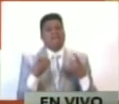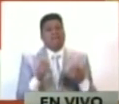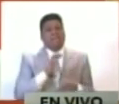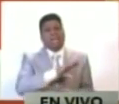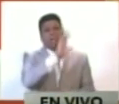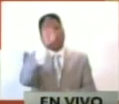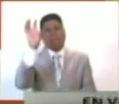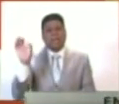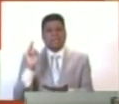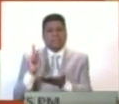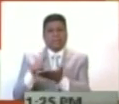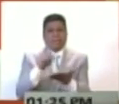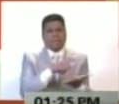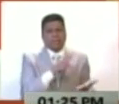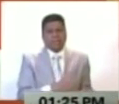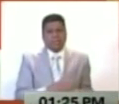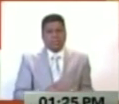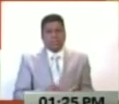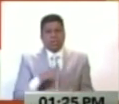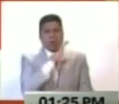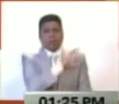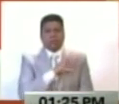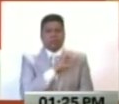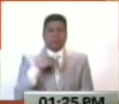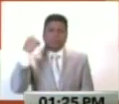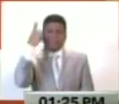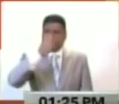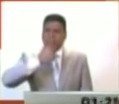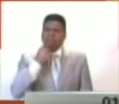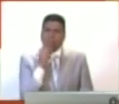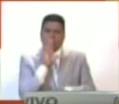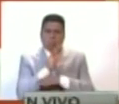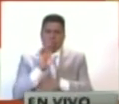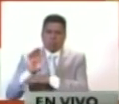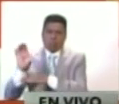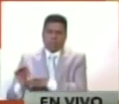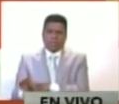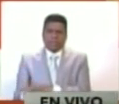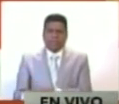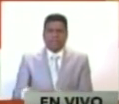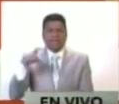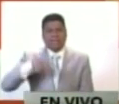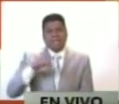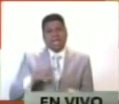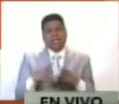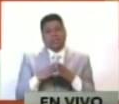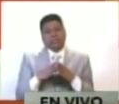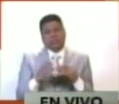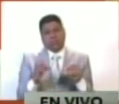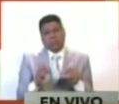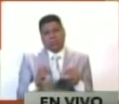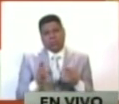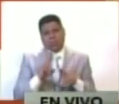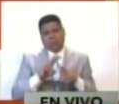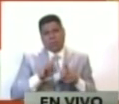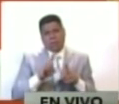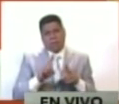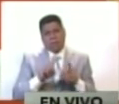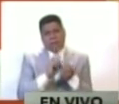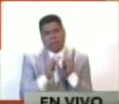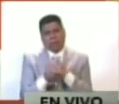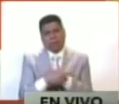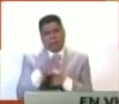miembros permanentes del Consejo de Seguridad entiendan la necesidad de la reforma de la ONU que defienden ustedes, los